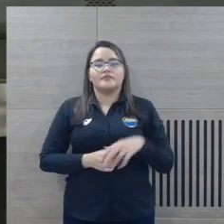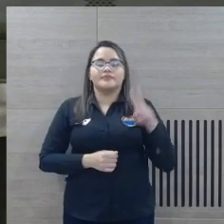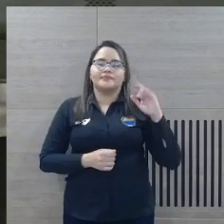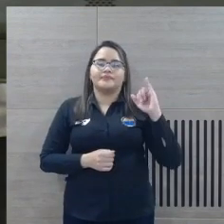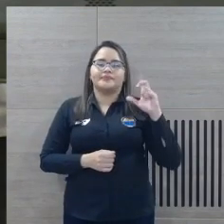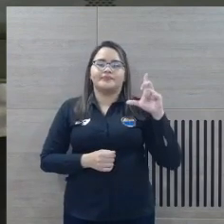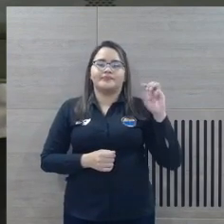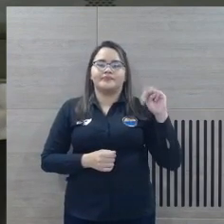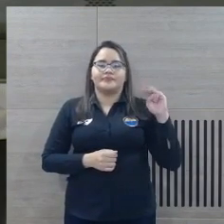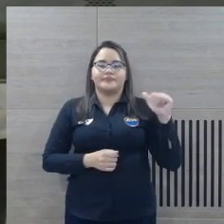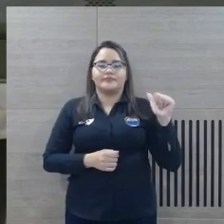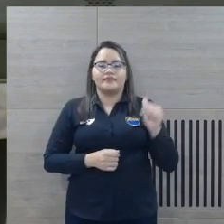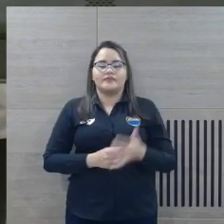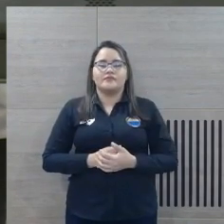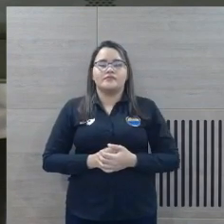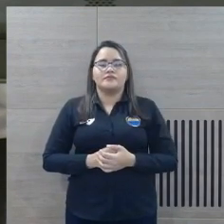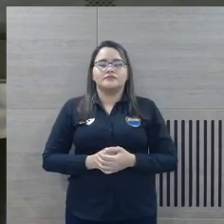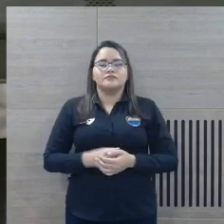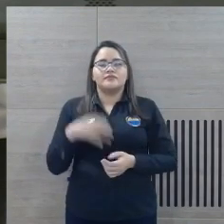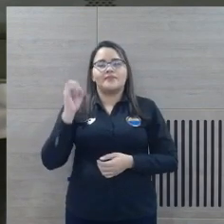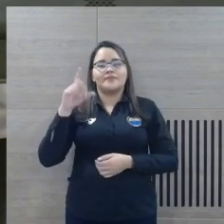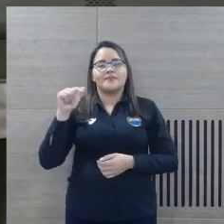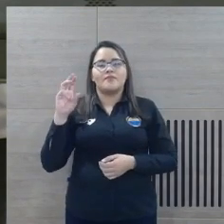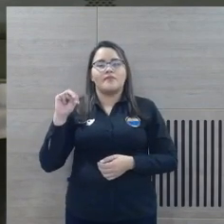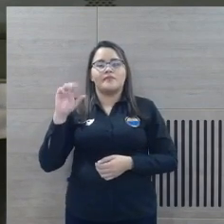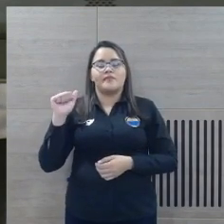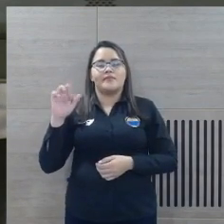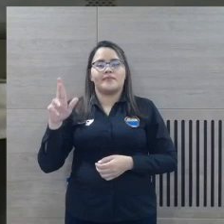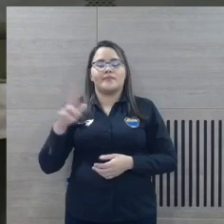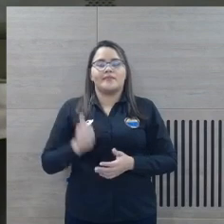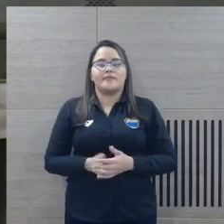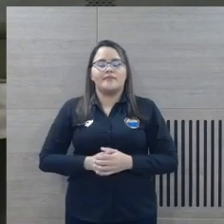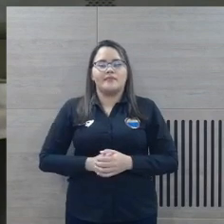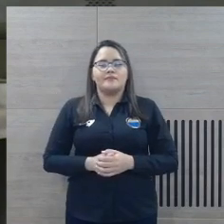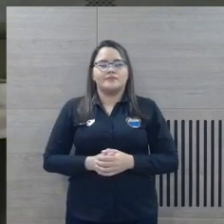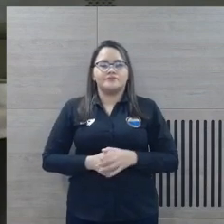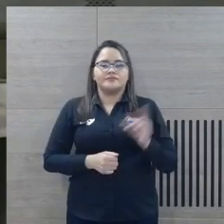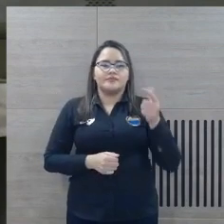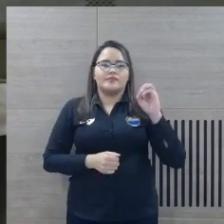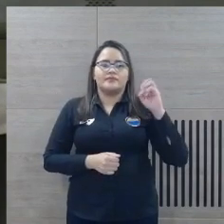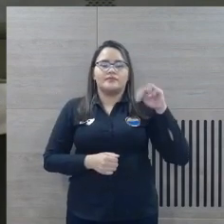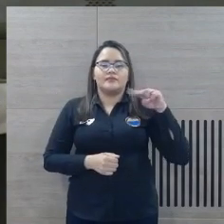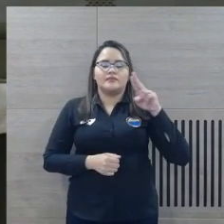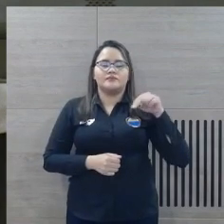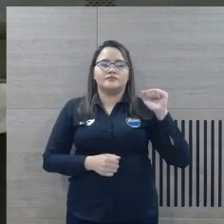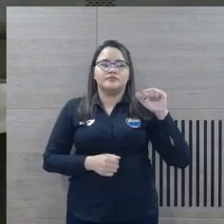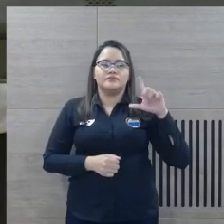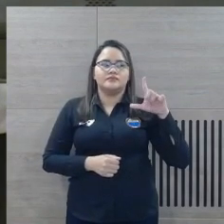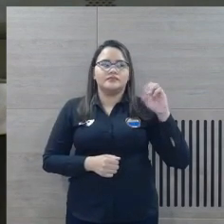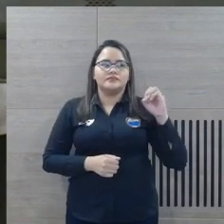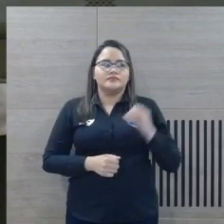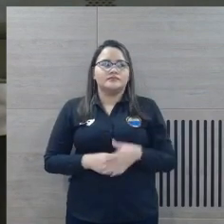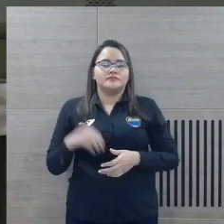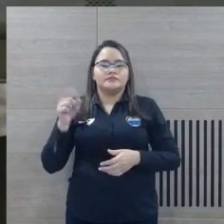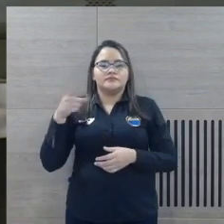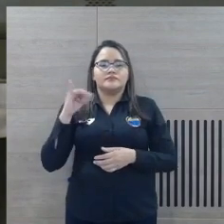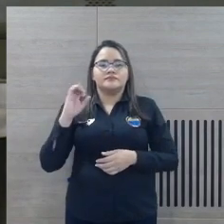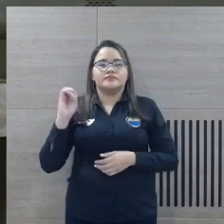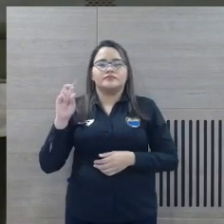Alberto Zapata Buitrago. Gonzalo Javier Galeso Pérez. Giovanni Núñez Aurit. Ingeniero